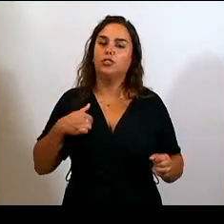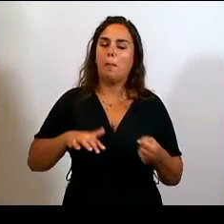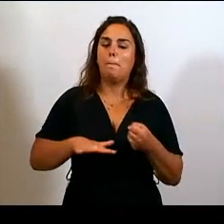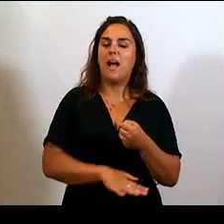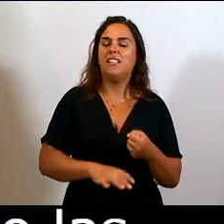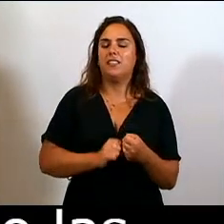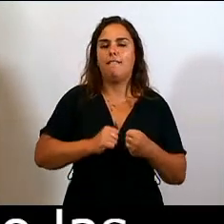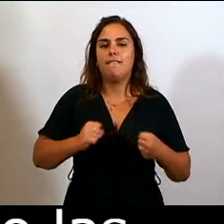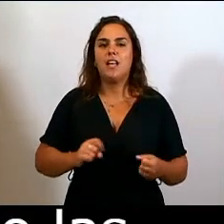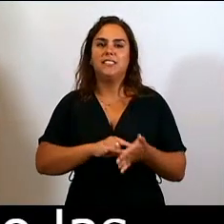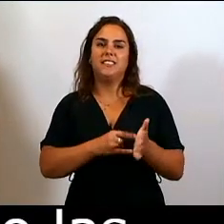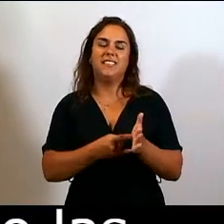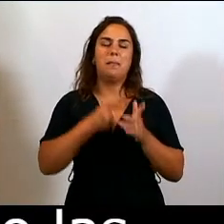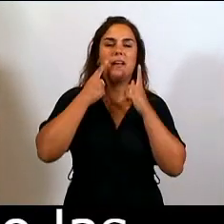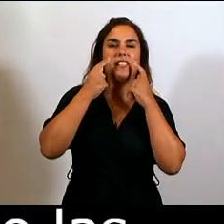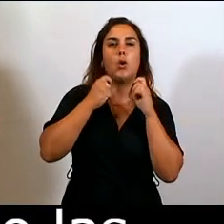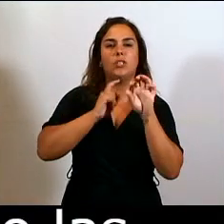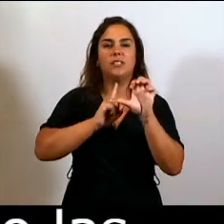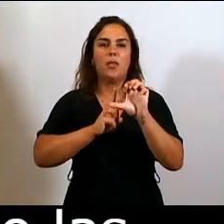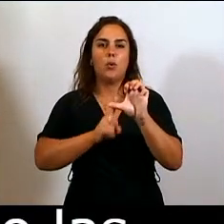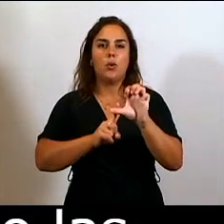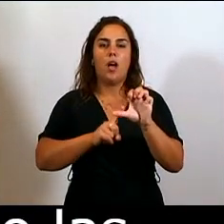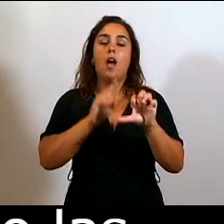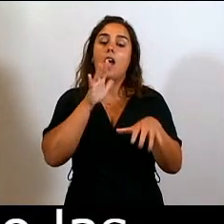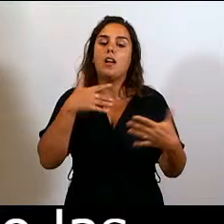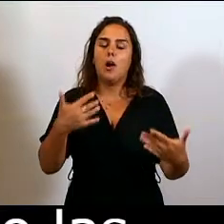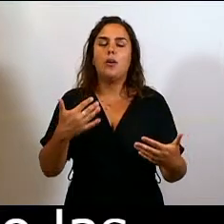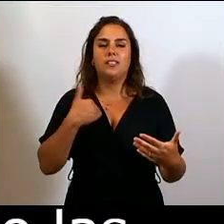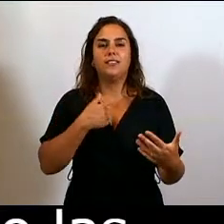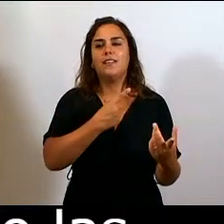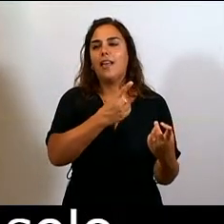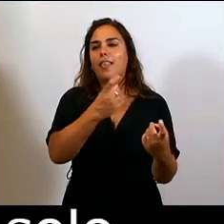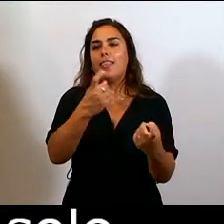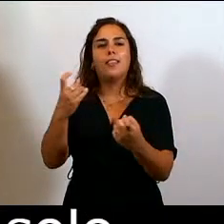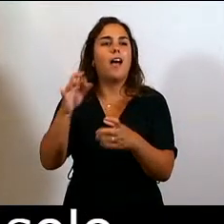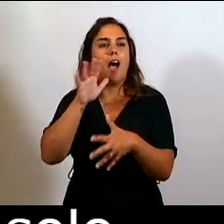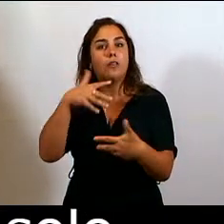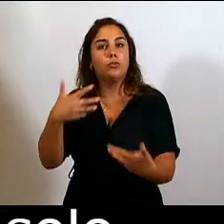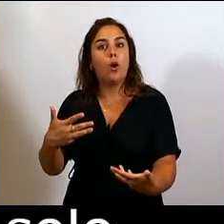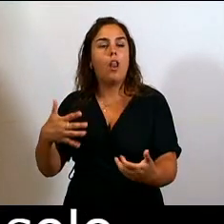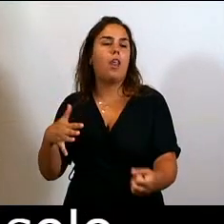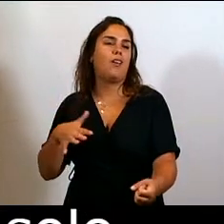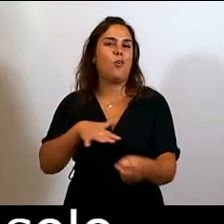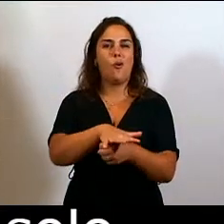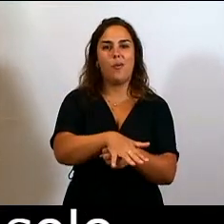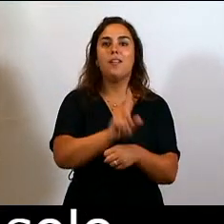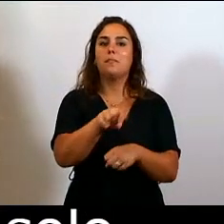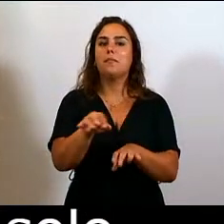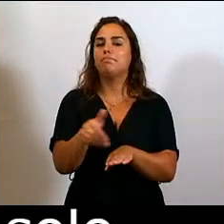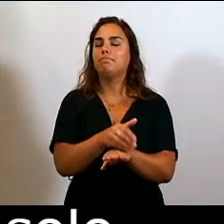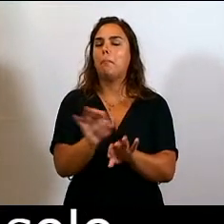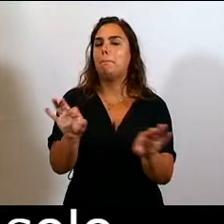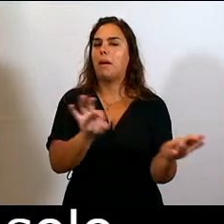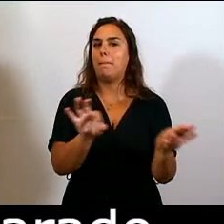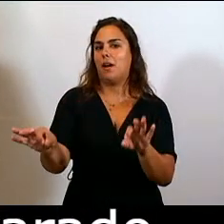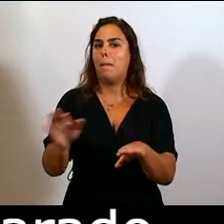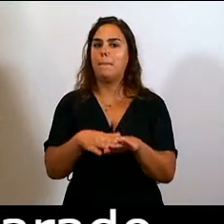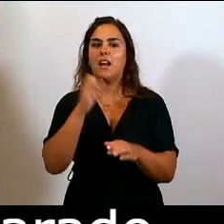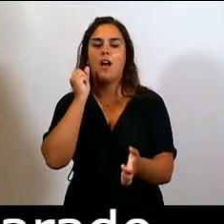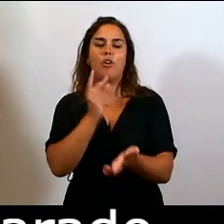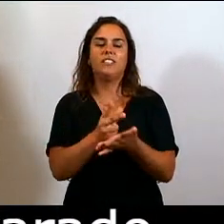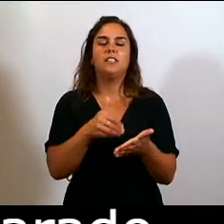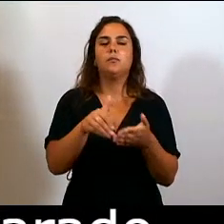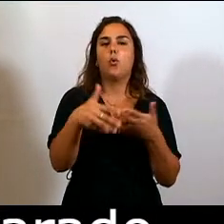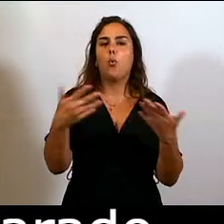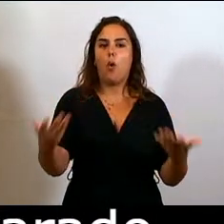de salud en Extremadura que no solo responda a las necesidades actuales, sino que esté preparado para enfrentar los desafíos